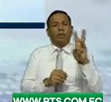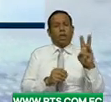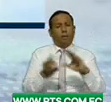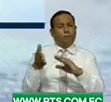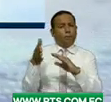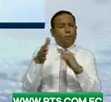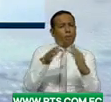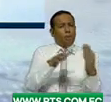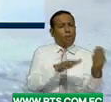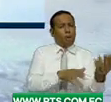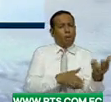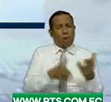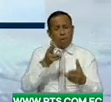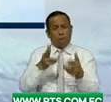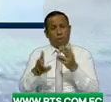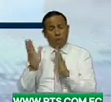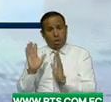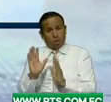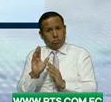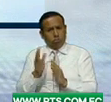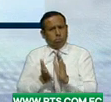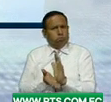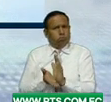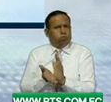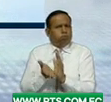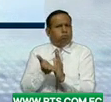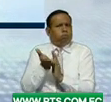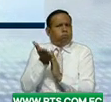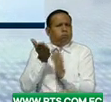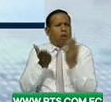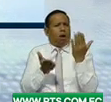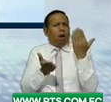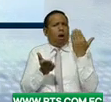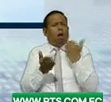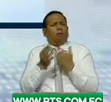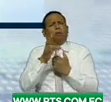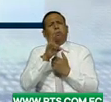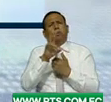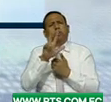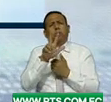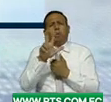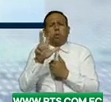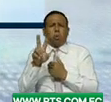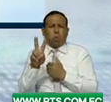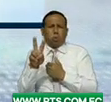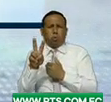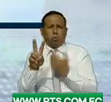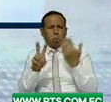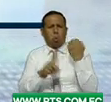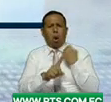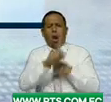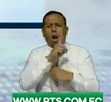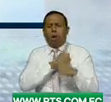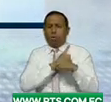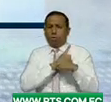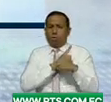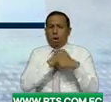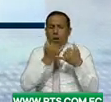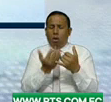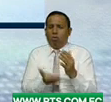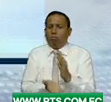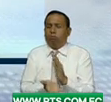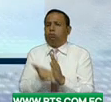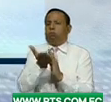crímenes. Una cifra que se ubica muy por encima de los 732 que se dieron en el mismo periodo del